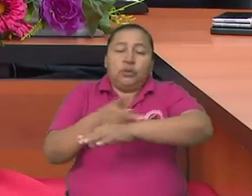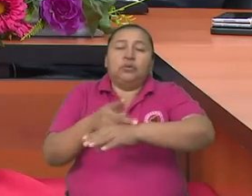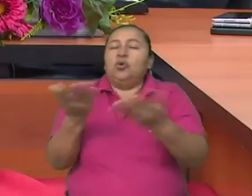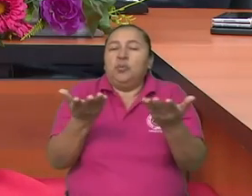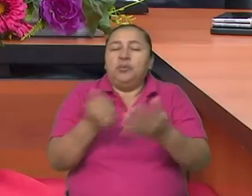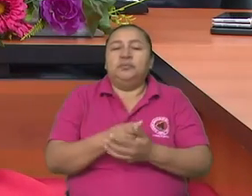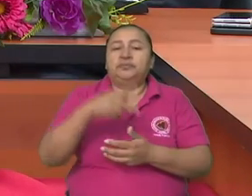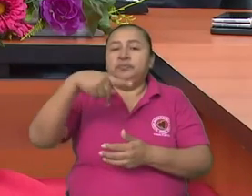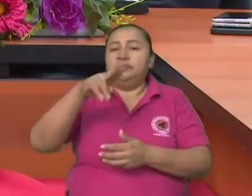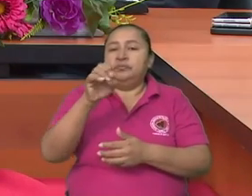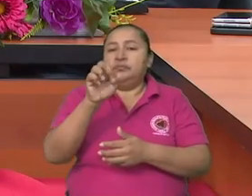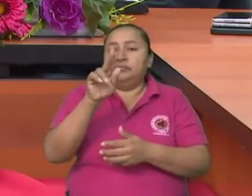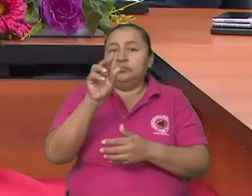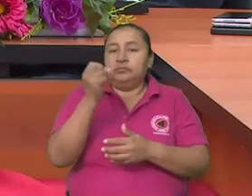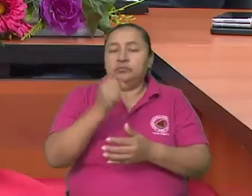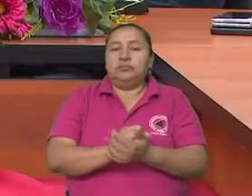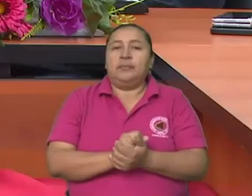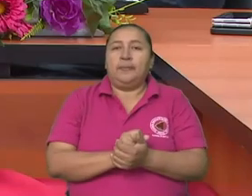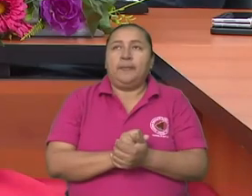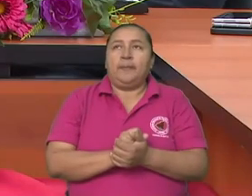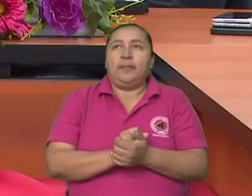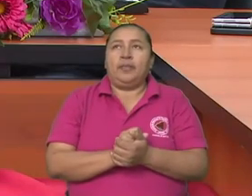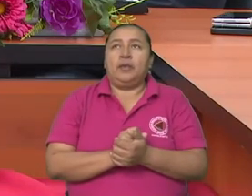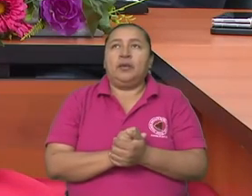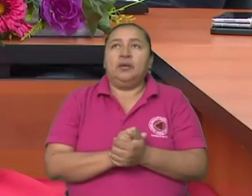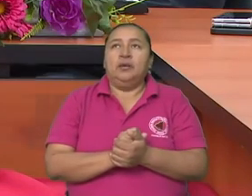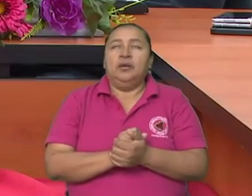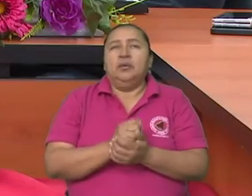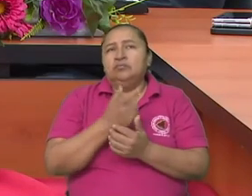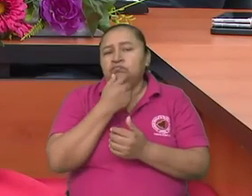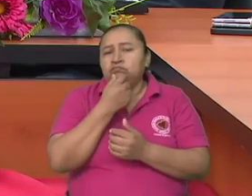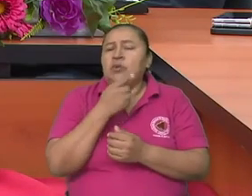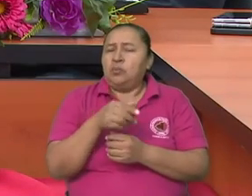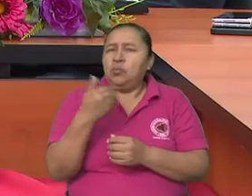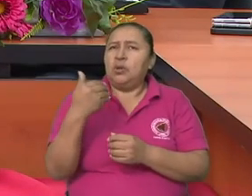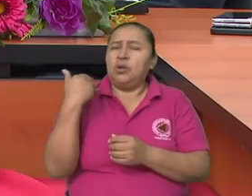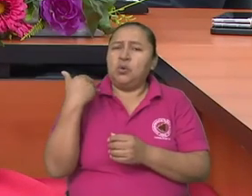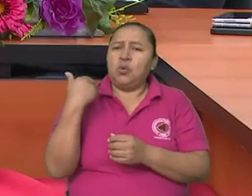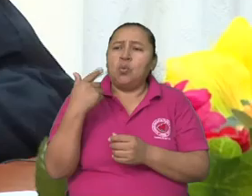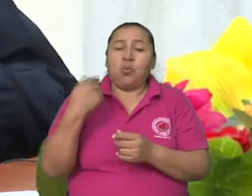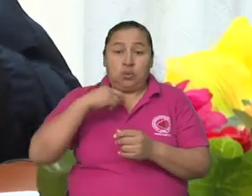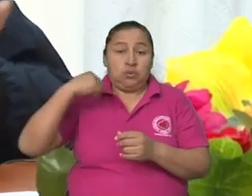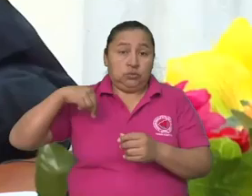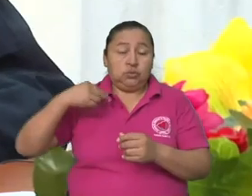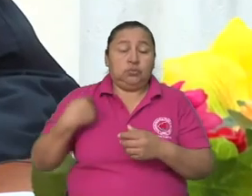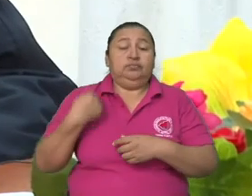Bueno, cuando nosotros tomamos posesión y en el 2007 hicimos